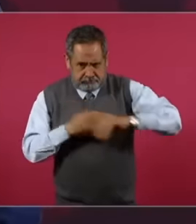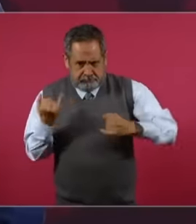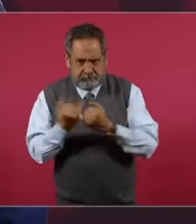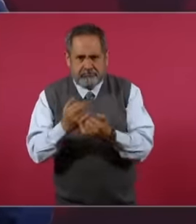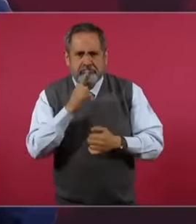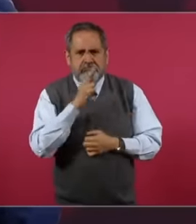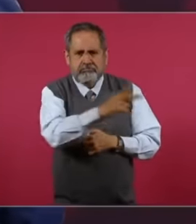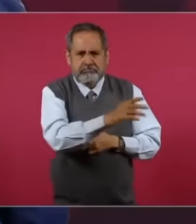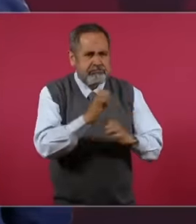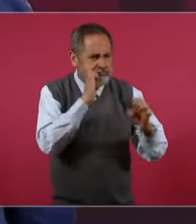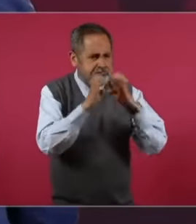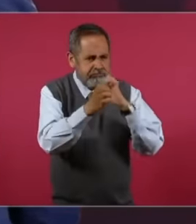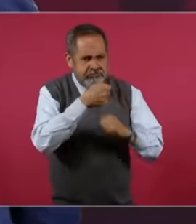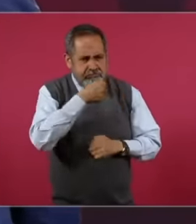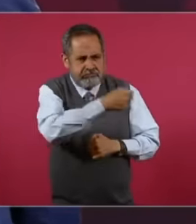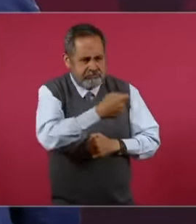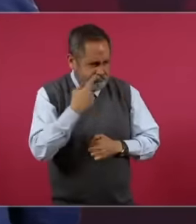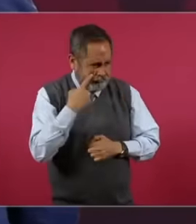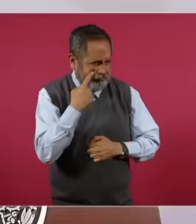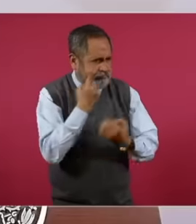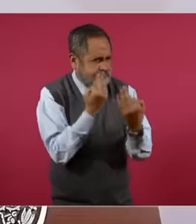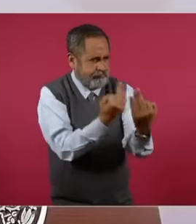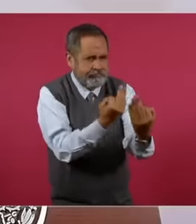le doy una entrevista